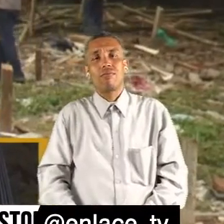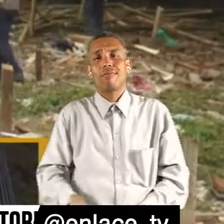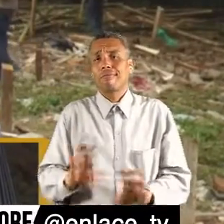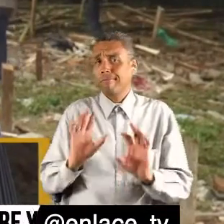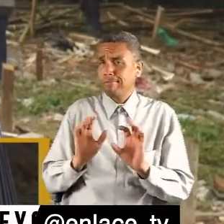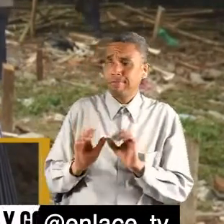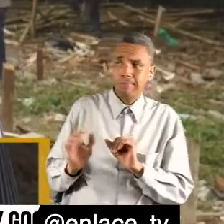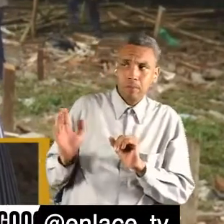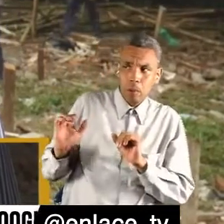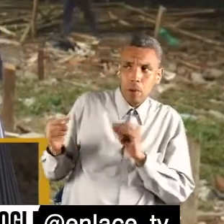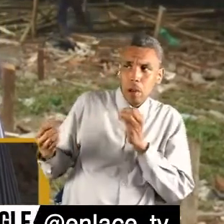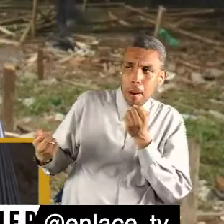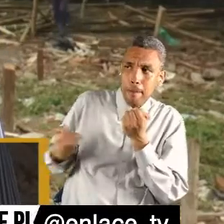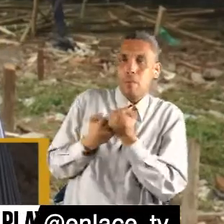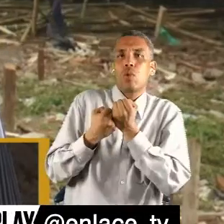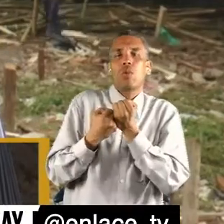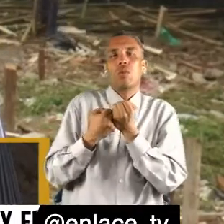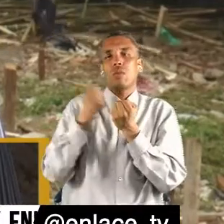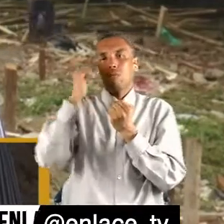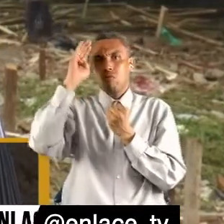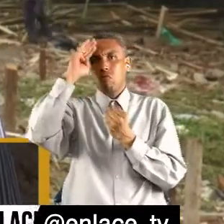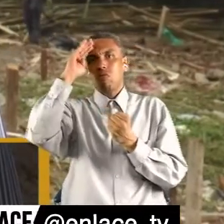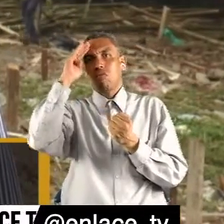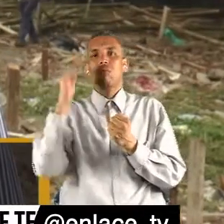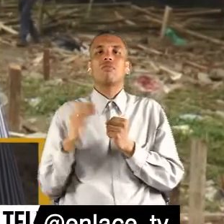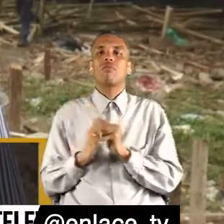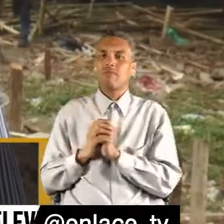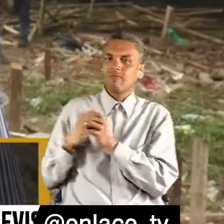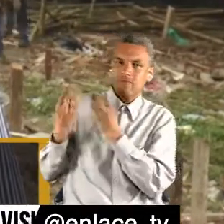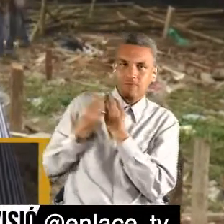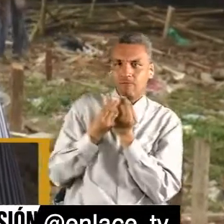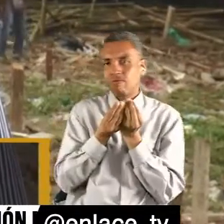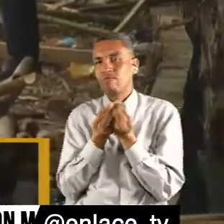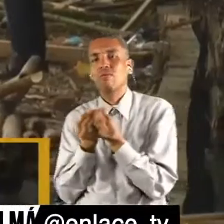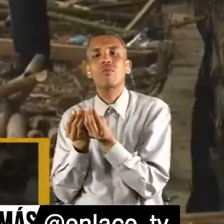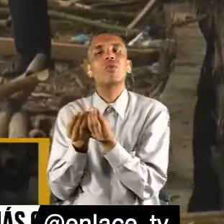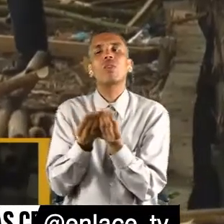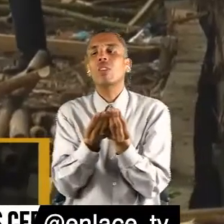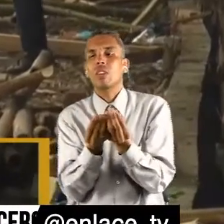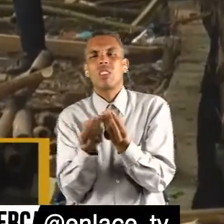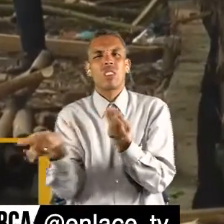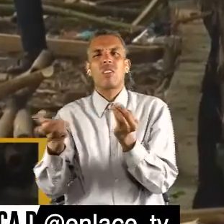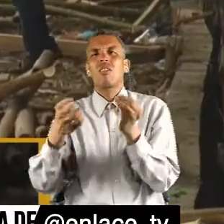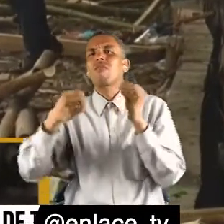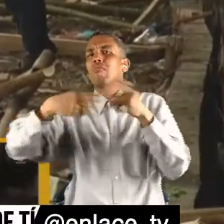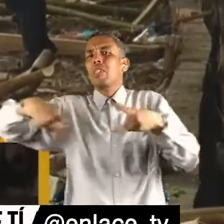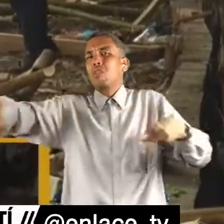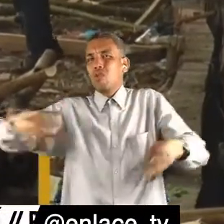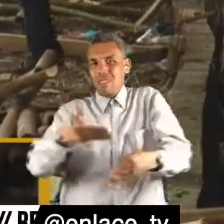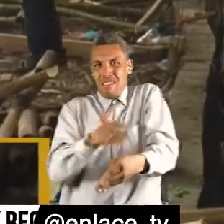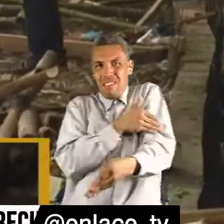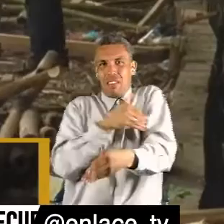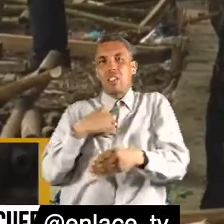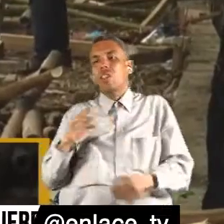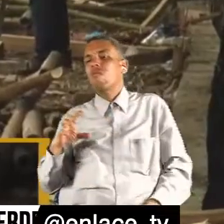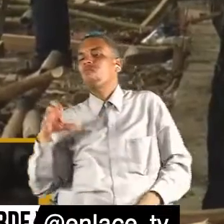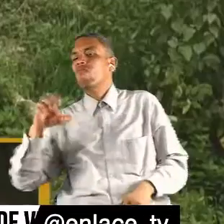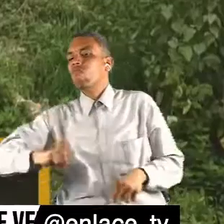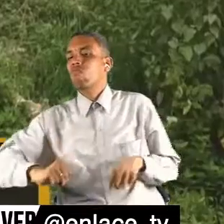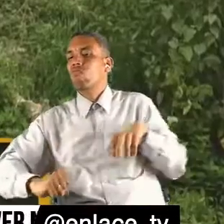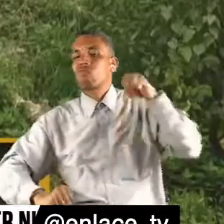Nacional, la administración municipal, pues a realizar el desalojo de las personas que estaban asentadas aquí, pero vemos con sorpresa